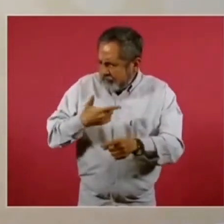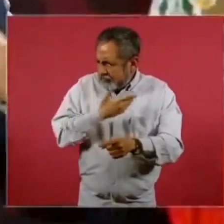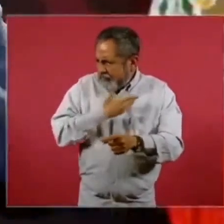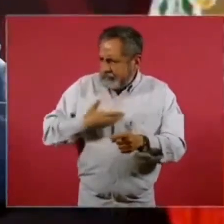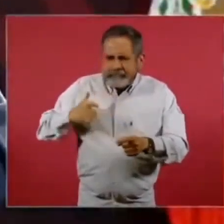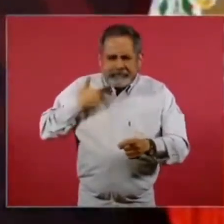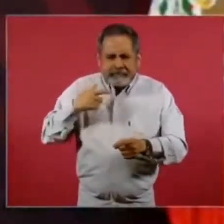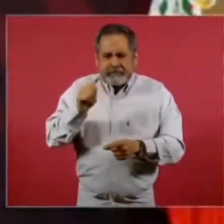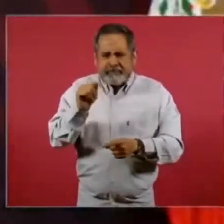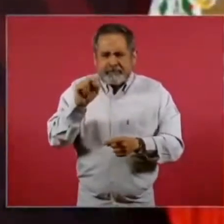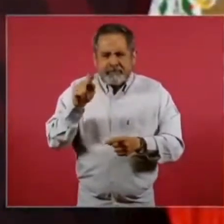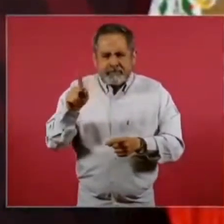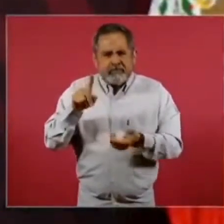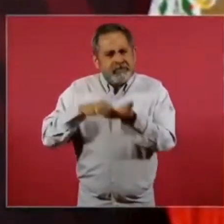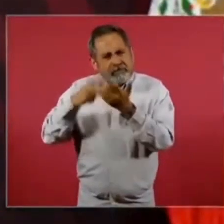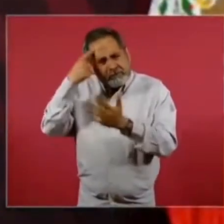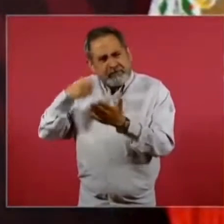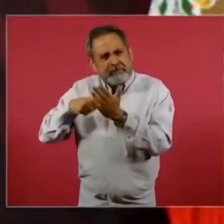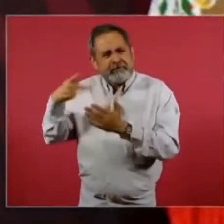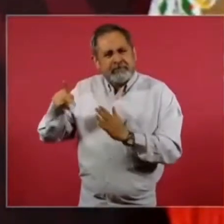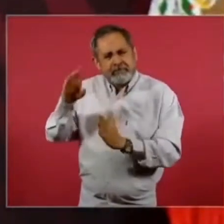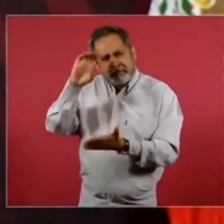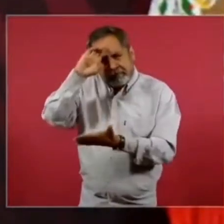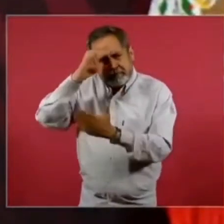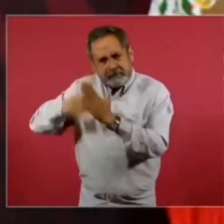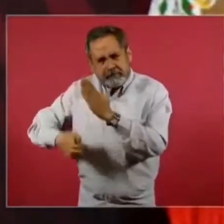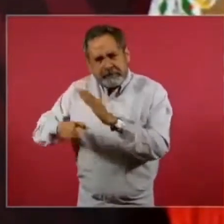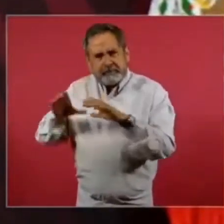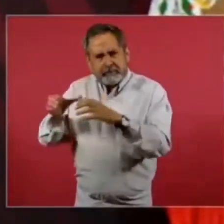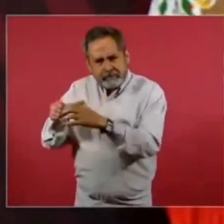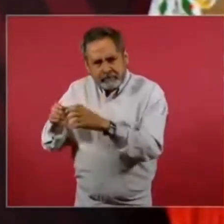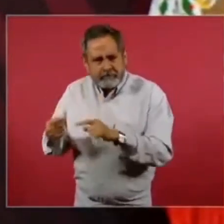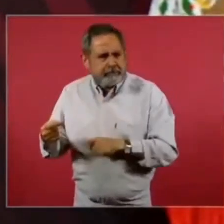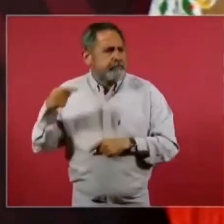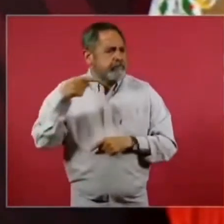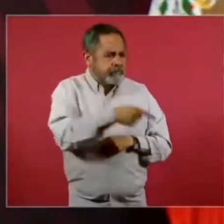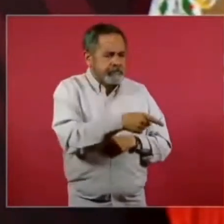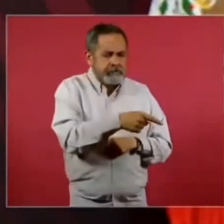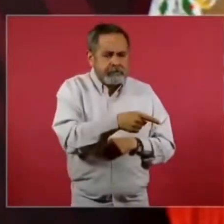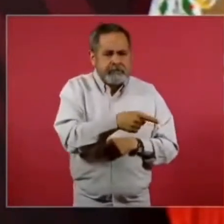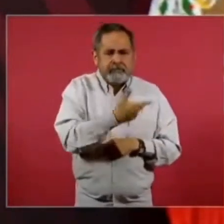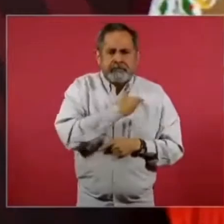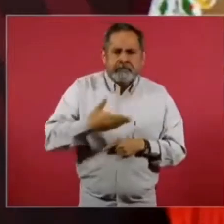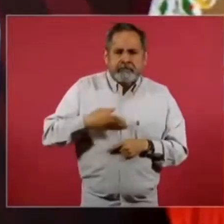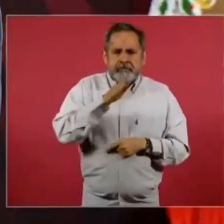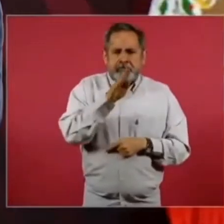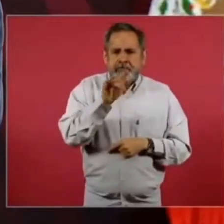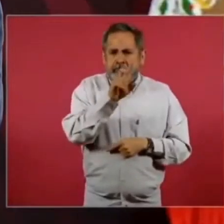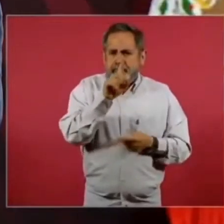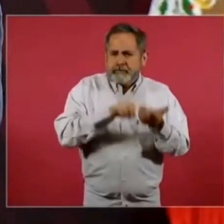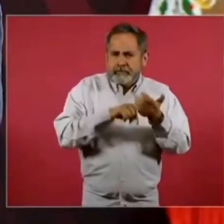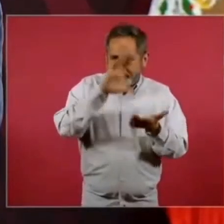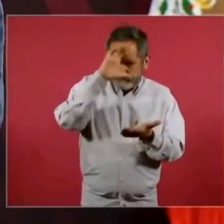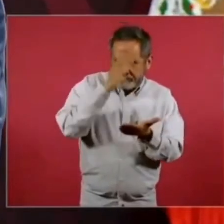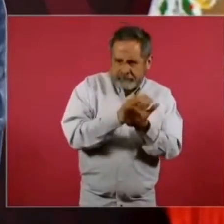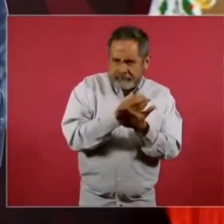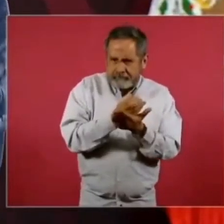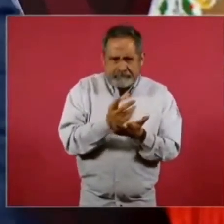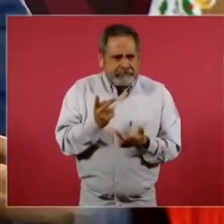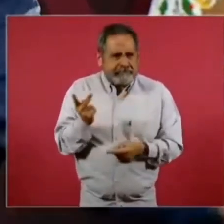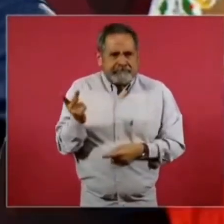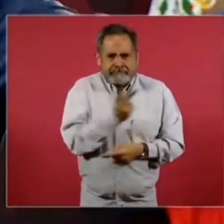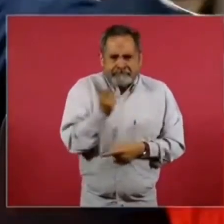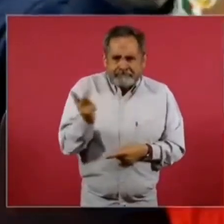es evangélico el presidente biden es católico